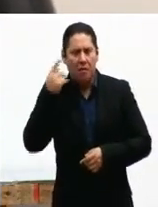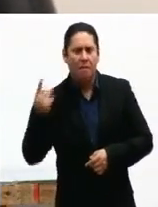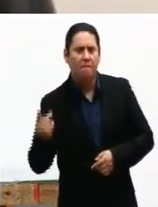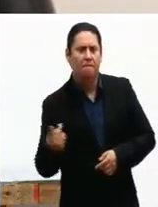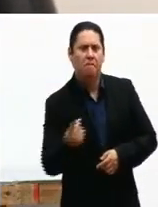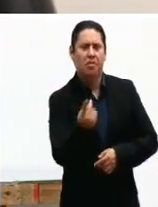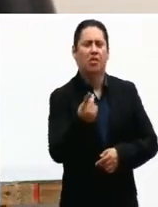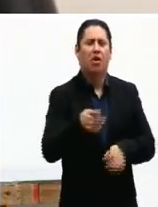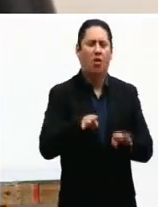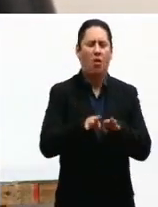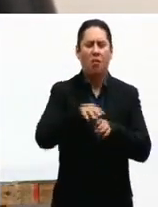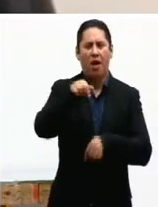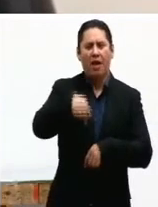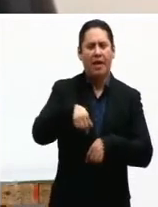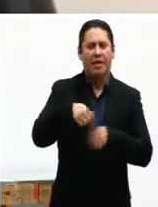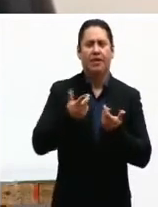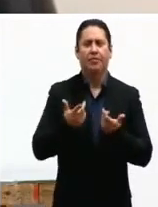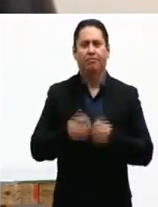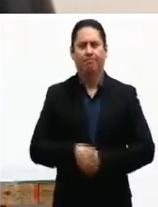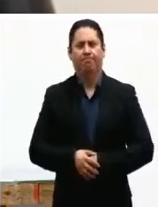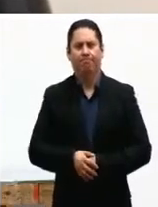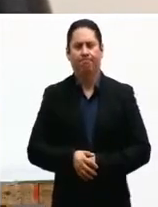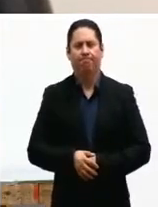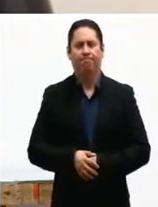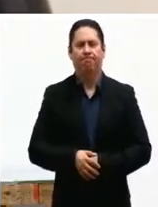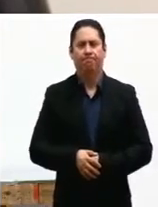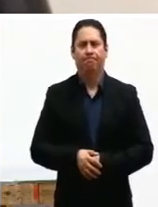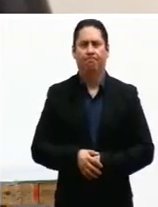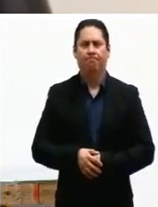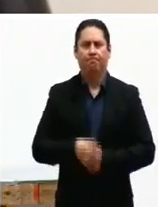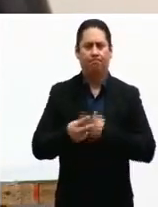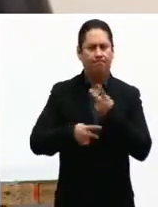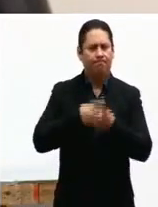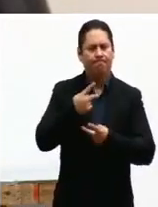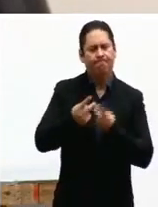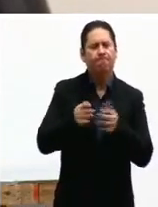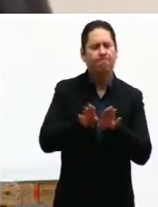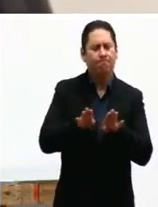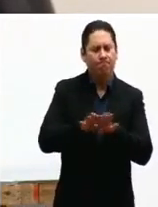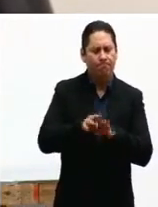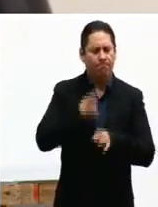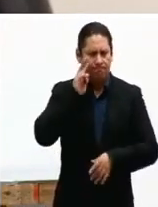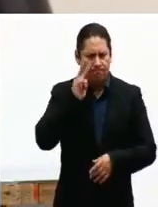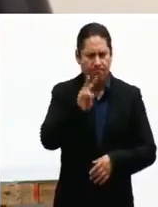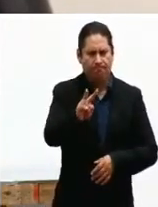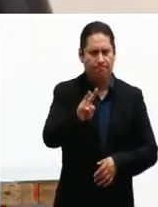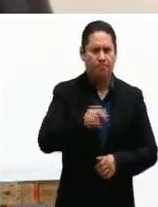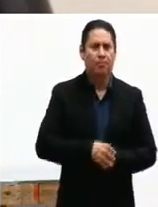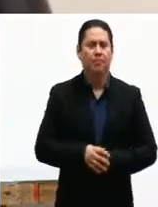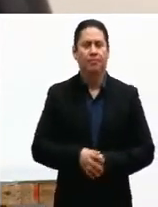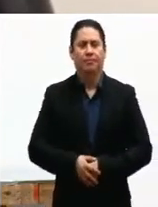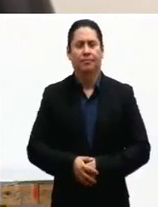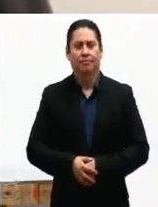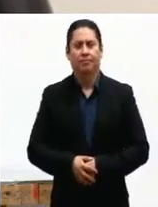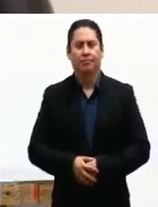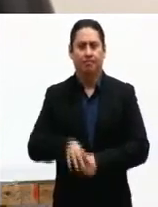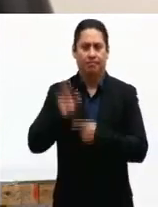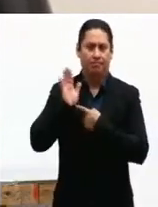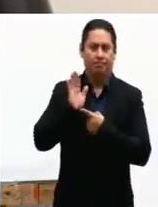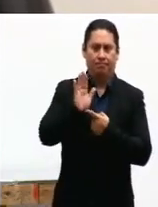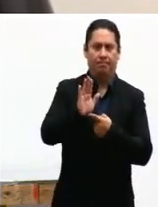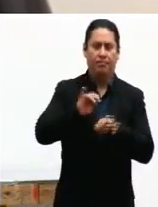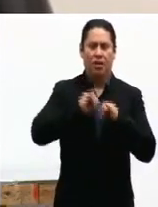sobre la seguridad en Tuxtla. ¿Y a qué es lo que voy? Voy que en el dictamen que propone la